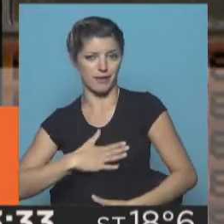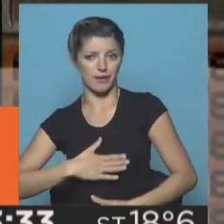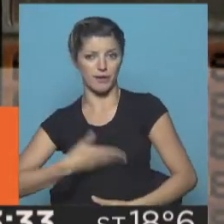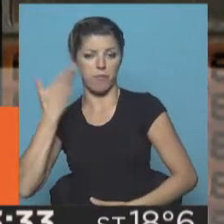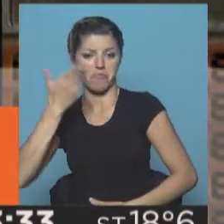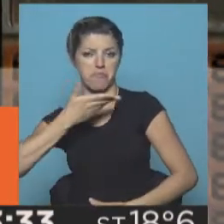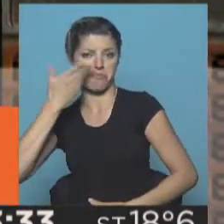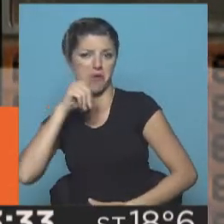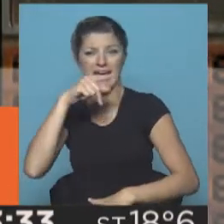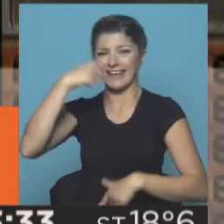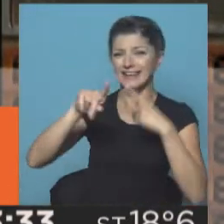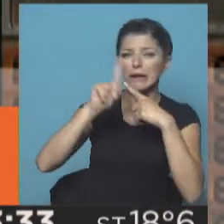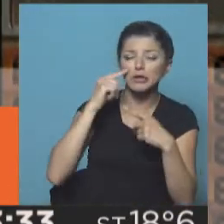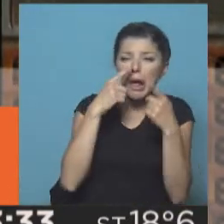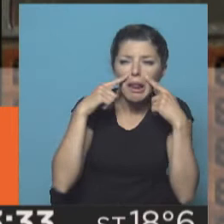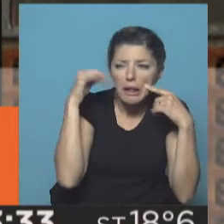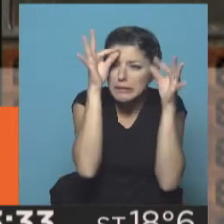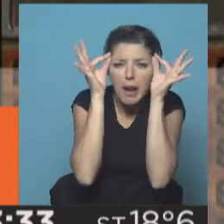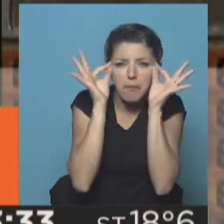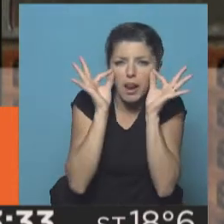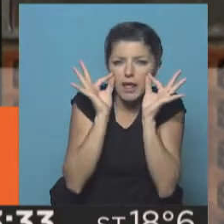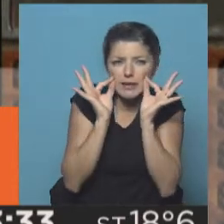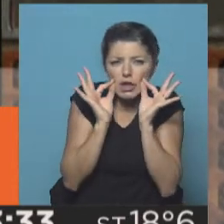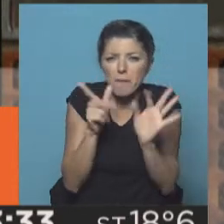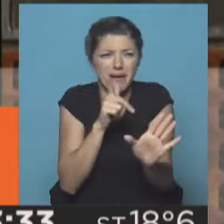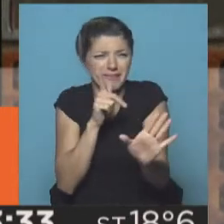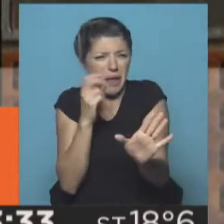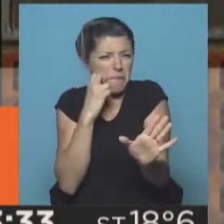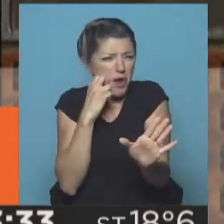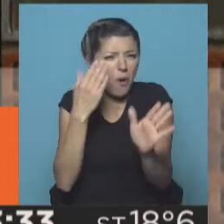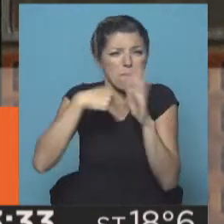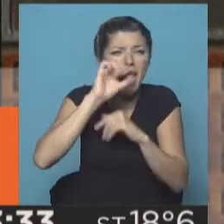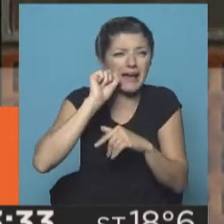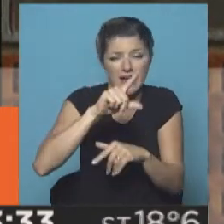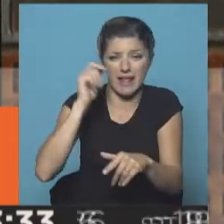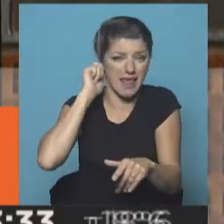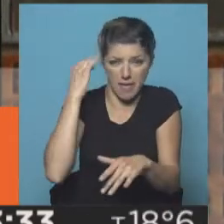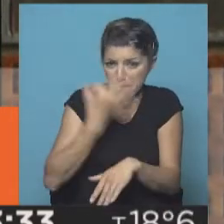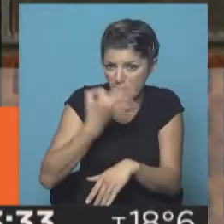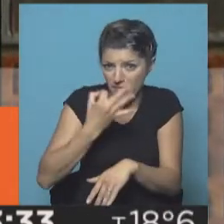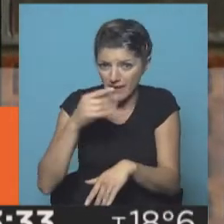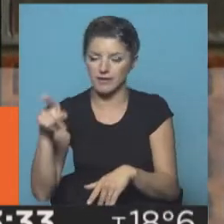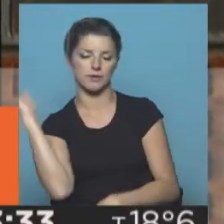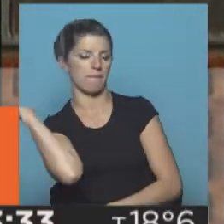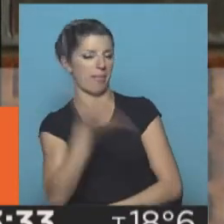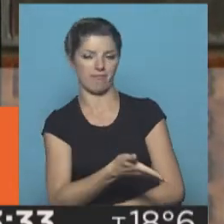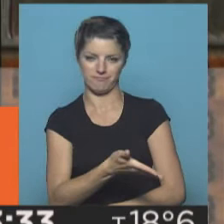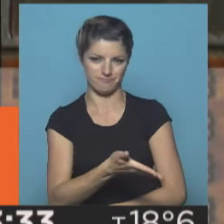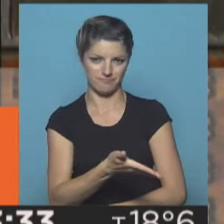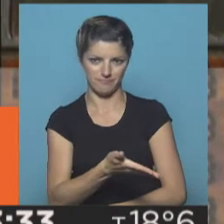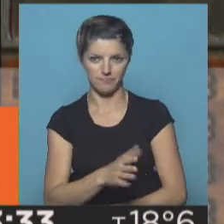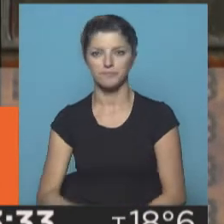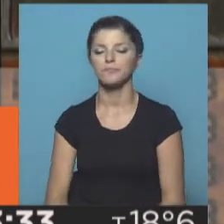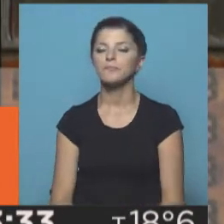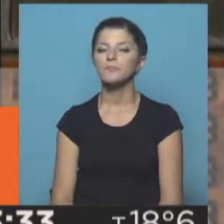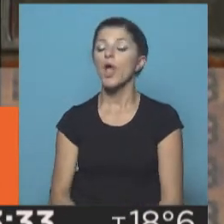por delante a un Nixon ojeroso y transpirado que lucía más avejentado de lo que su documento reflejaba. Y la serie de